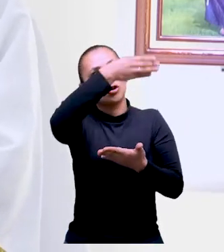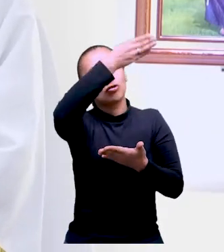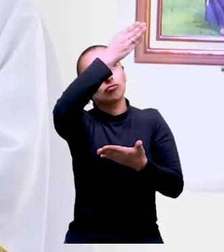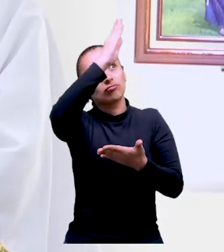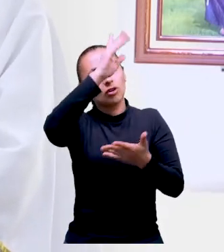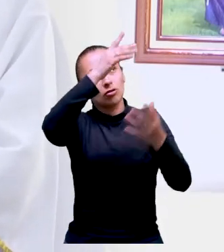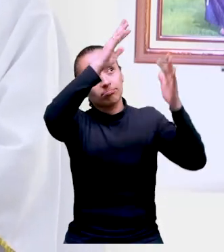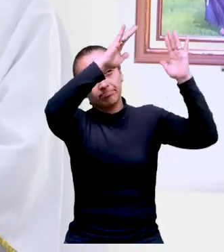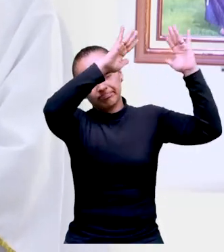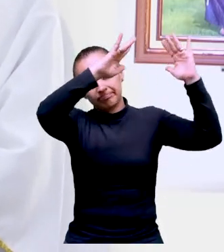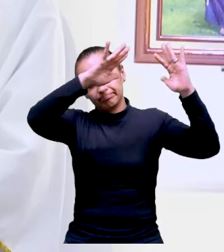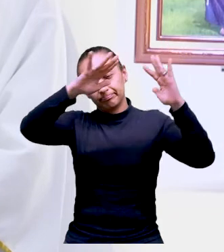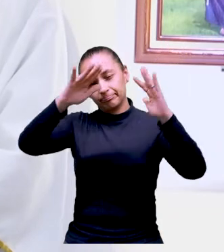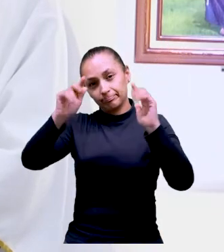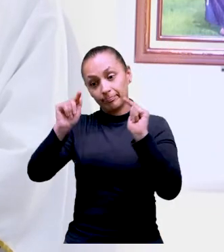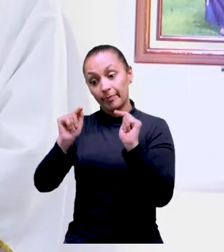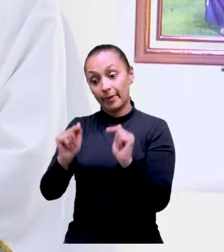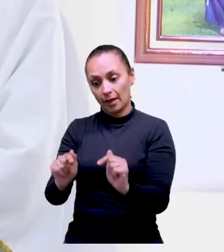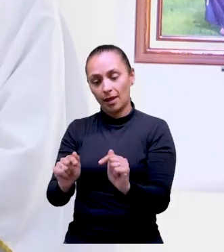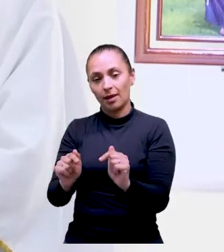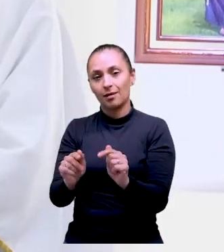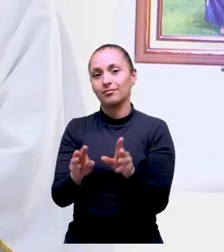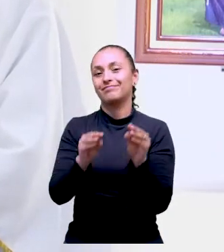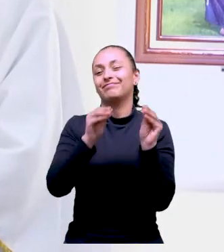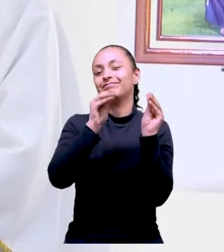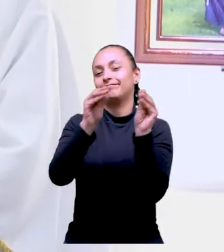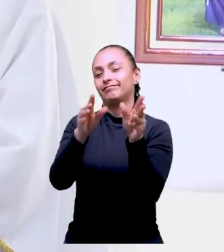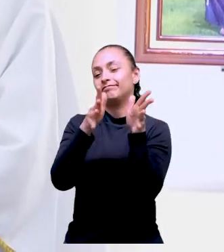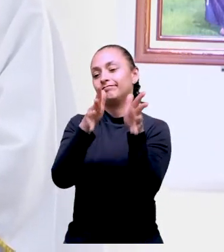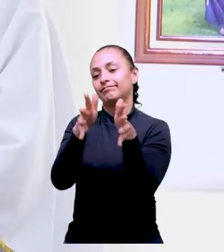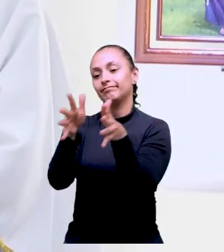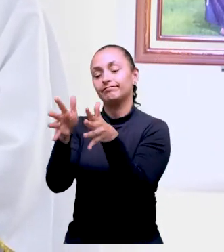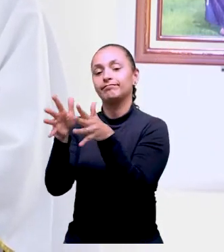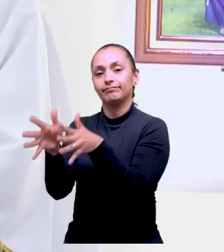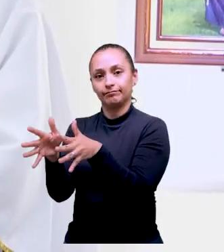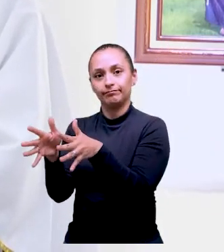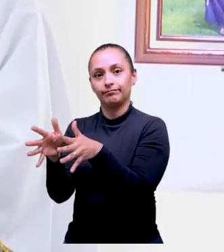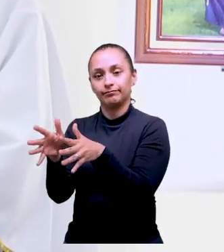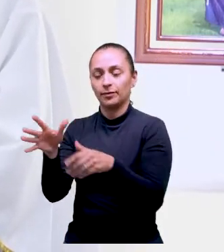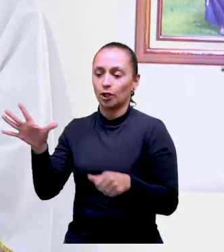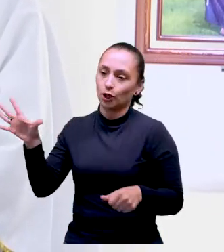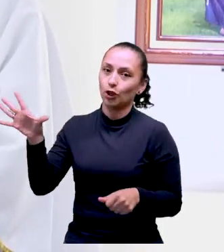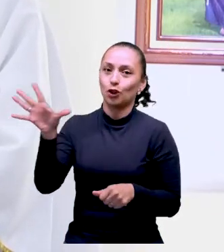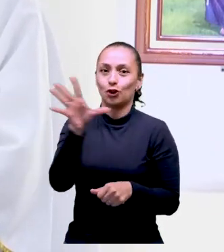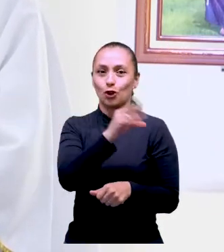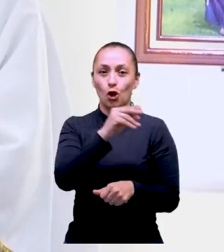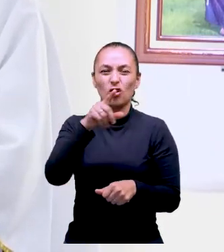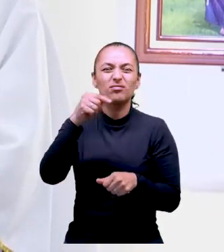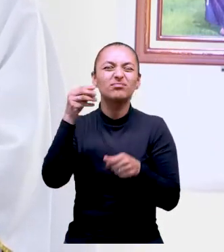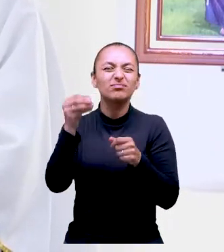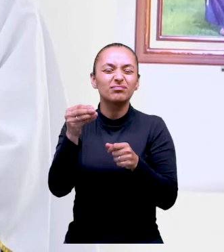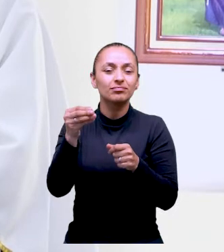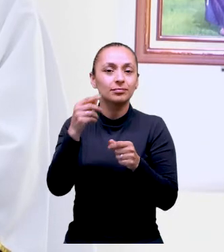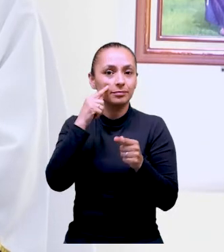espíritu santo que el padre enviará en mi nombre será quien se los enseñé